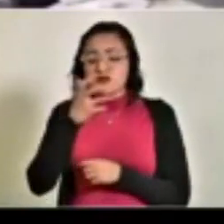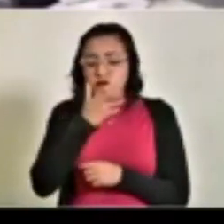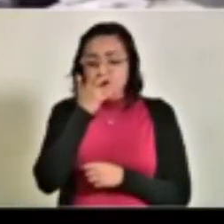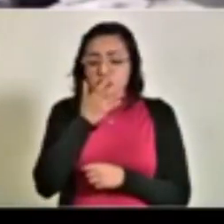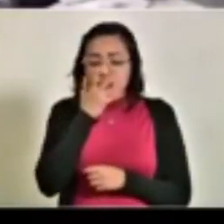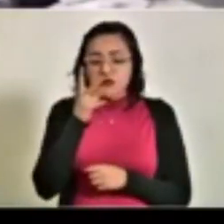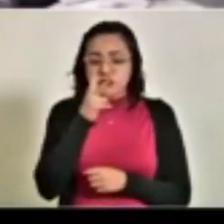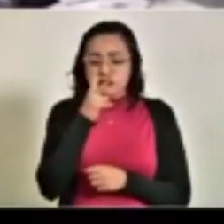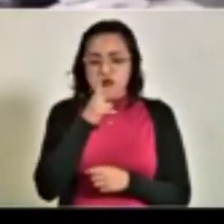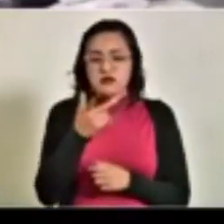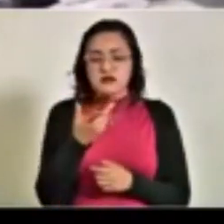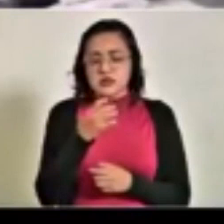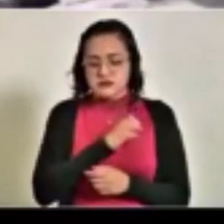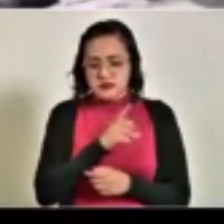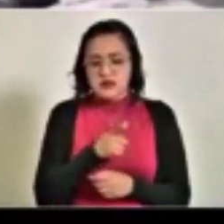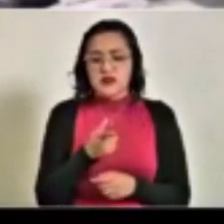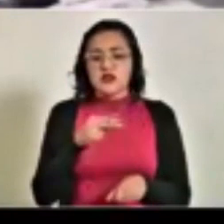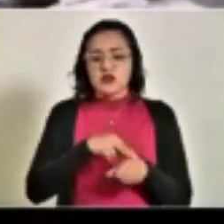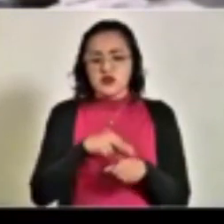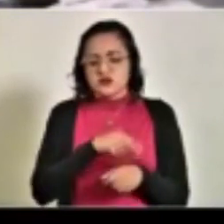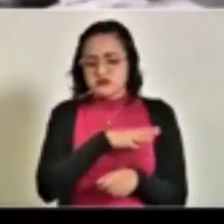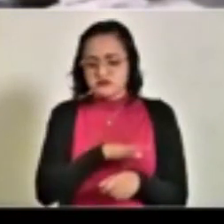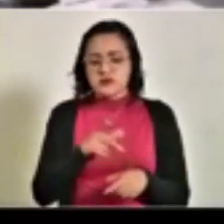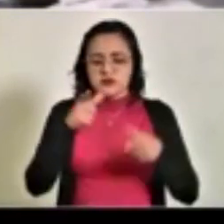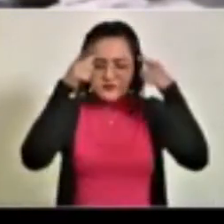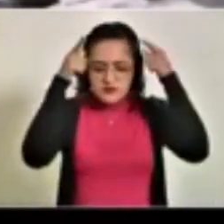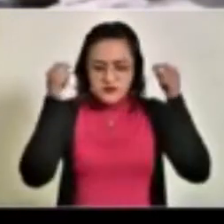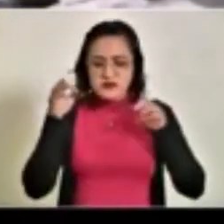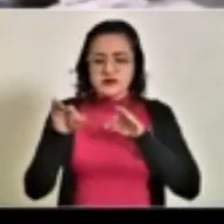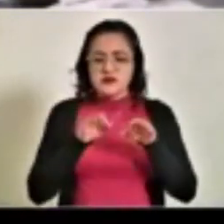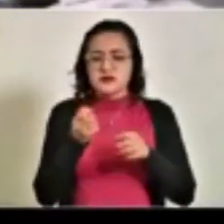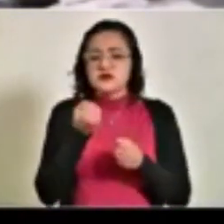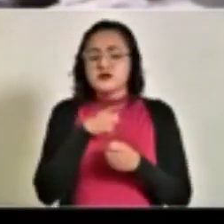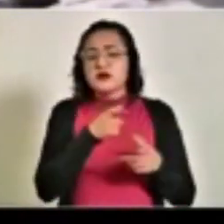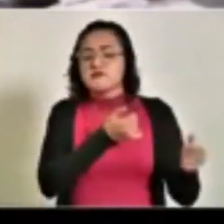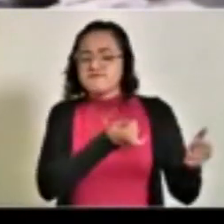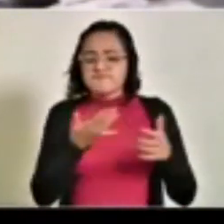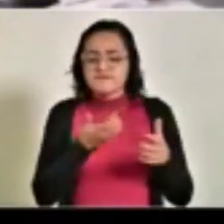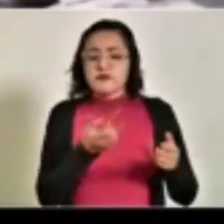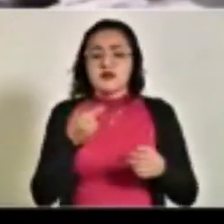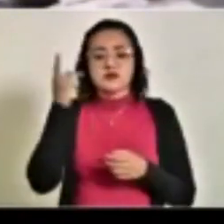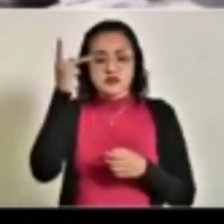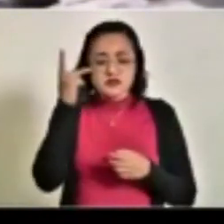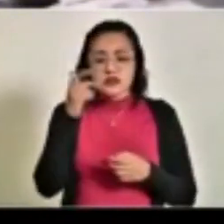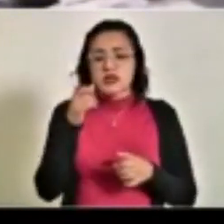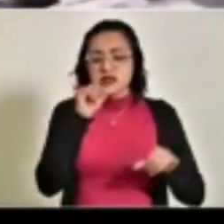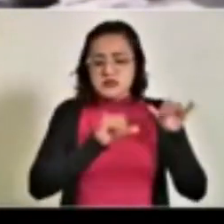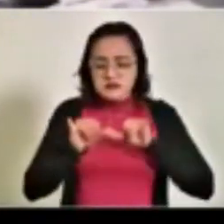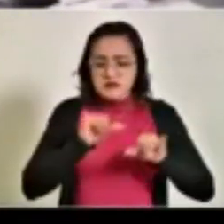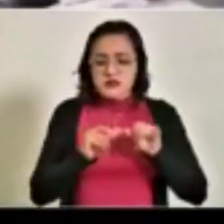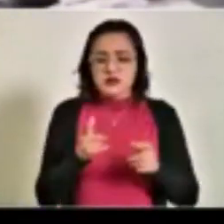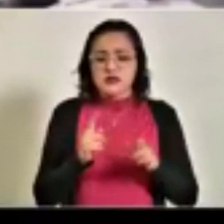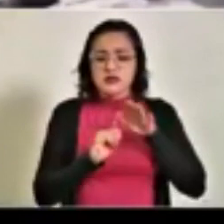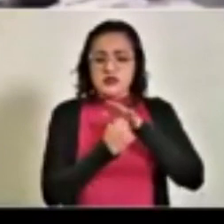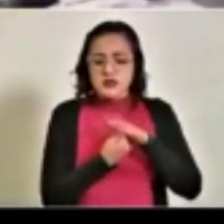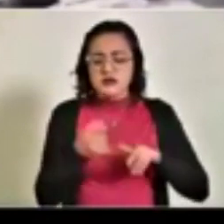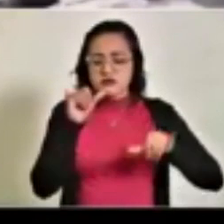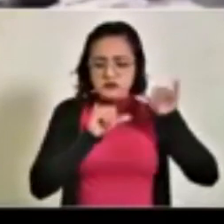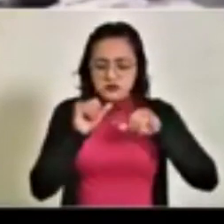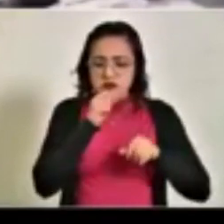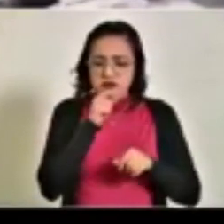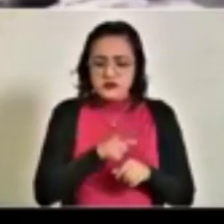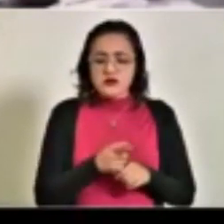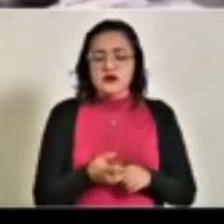inhaloterapeutas, médicos generales, enfermeras, trabajadores sociales, camilleros, psicólogos, químicos, técnicos